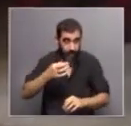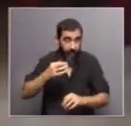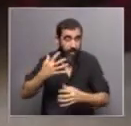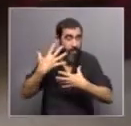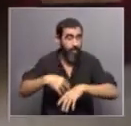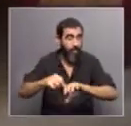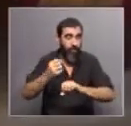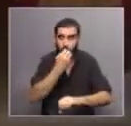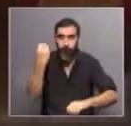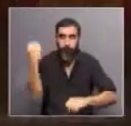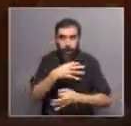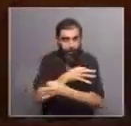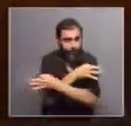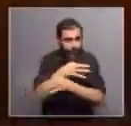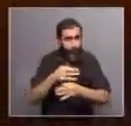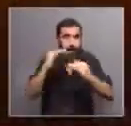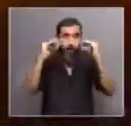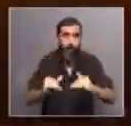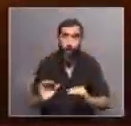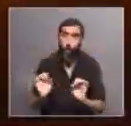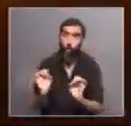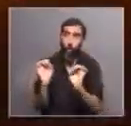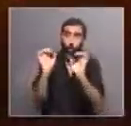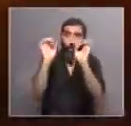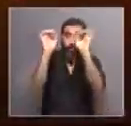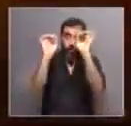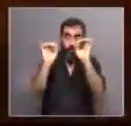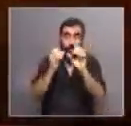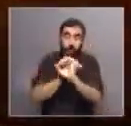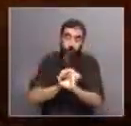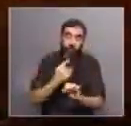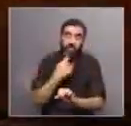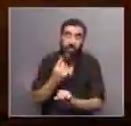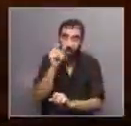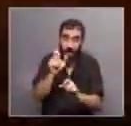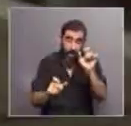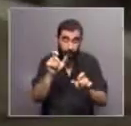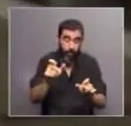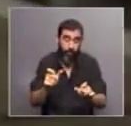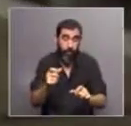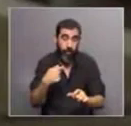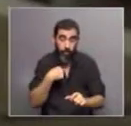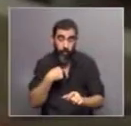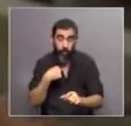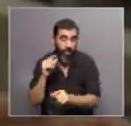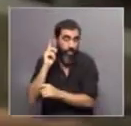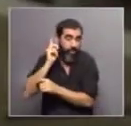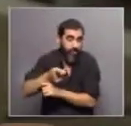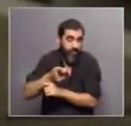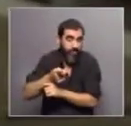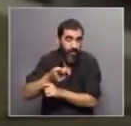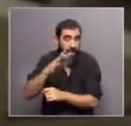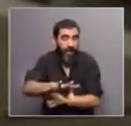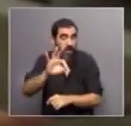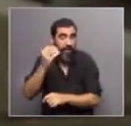de mayor eficiencia y de menores emisiones que sirvan para que bueno, los usuarios o los tomadores de decisión vayan en ese